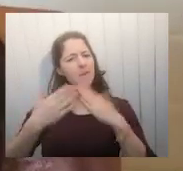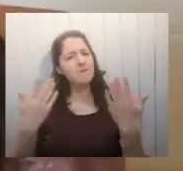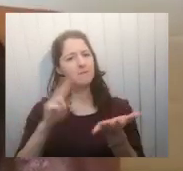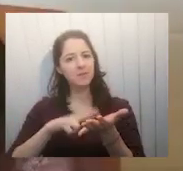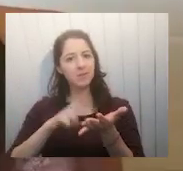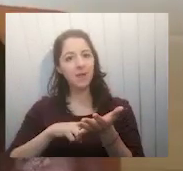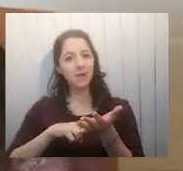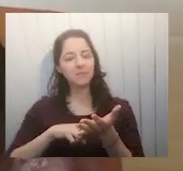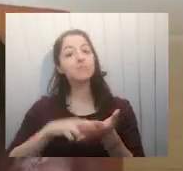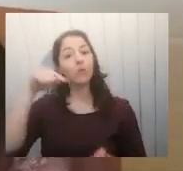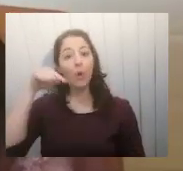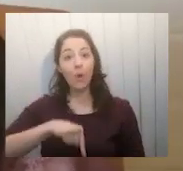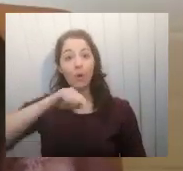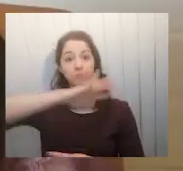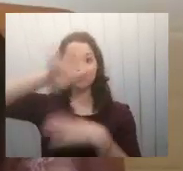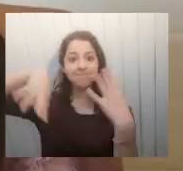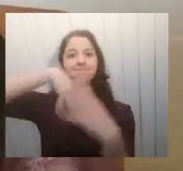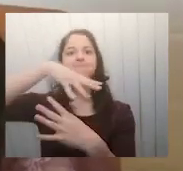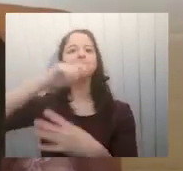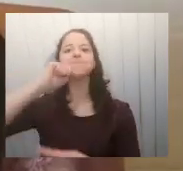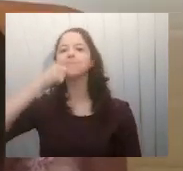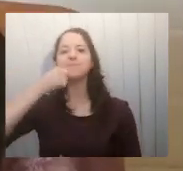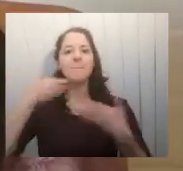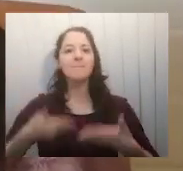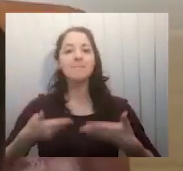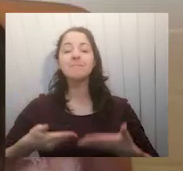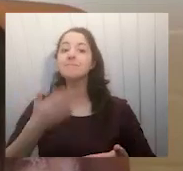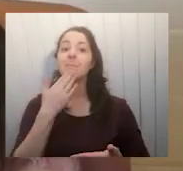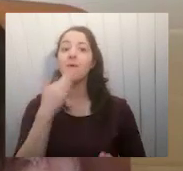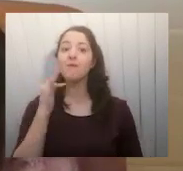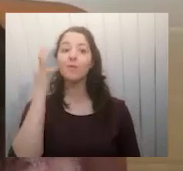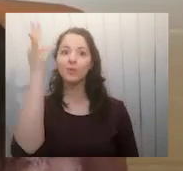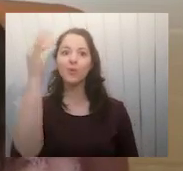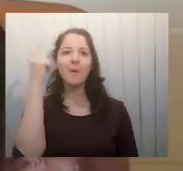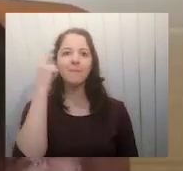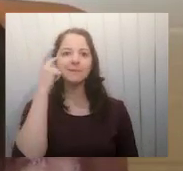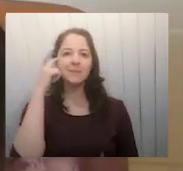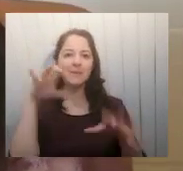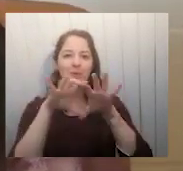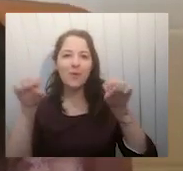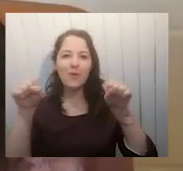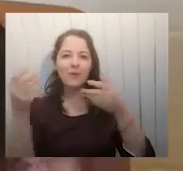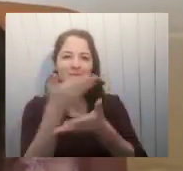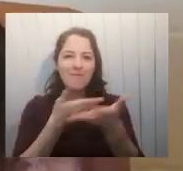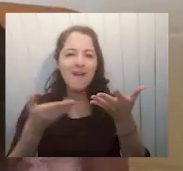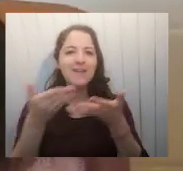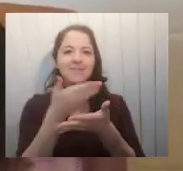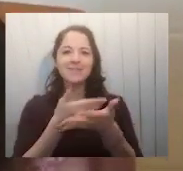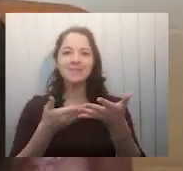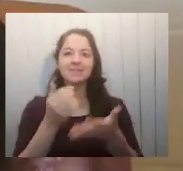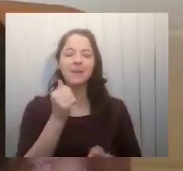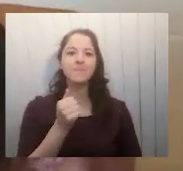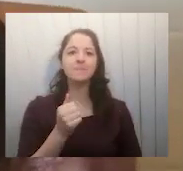es presente y es futuro. Es pensamiento cómplice de millones. Es confianza en nuestras propias fuerzas